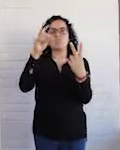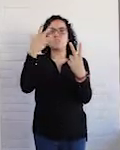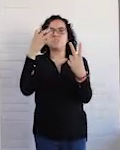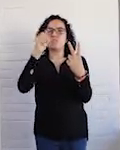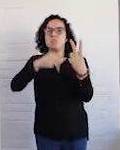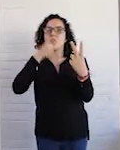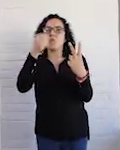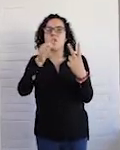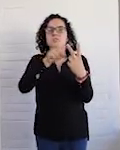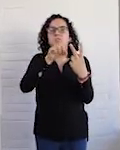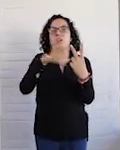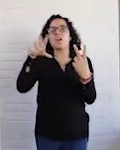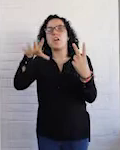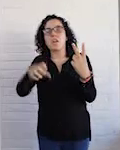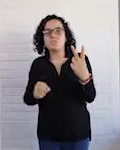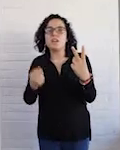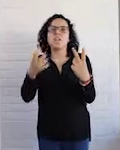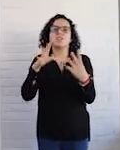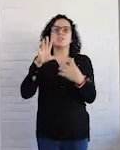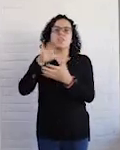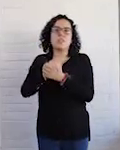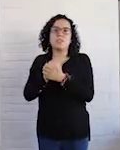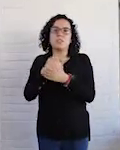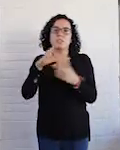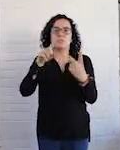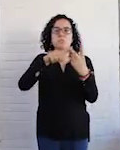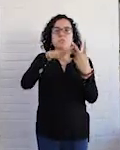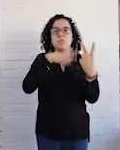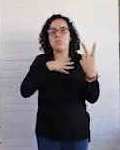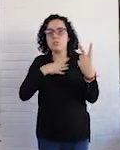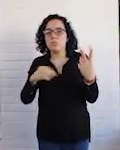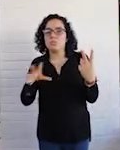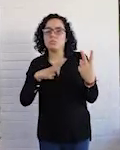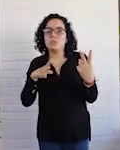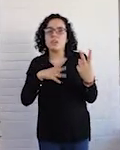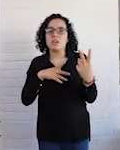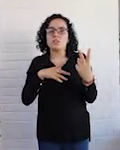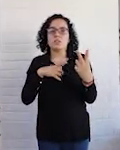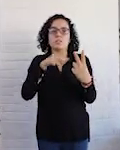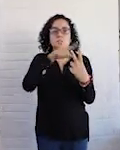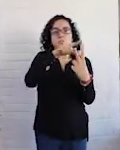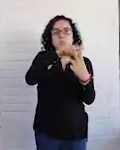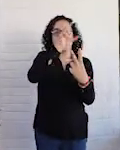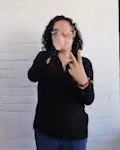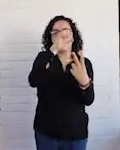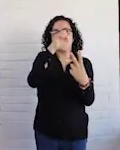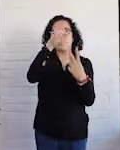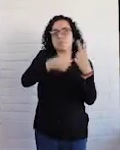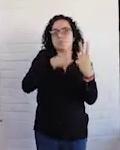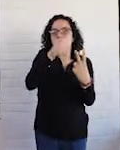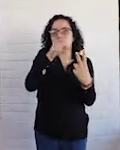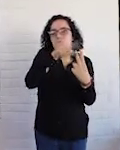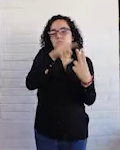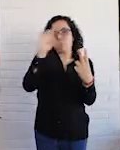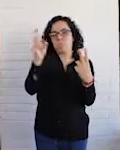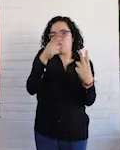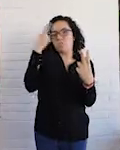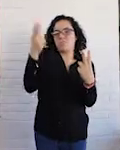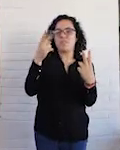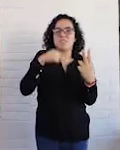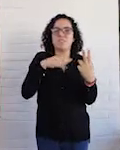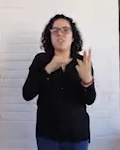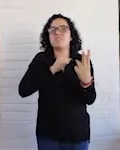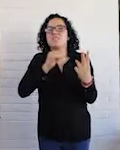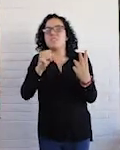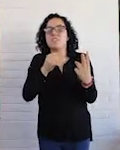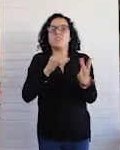está decidiendo casarse, a lo mejor hasta tiene un hijo. Es una realidad totalmente distinta que el cuate que está en la universidad, de que está